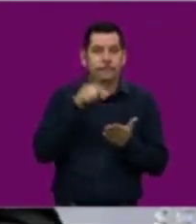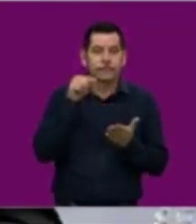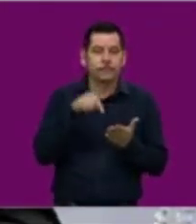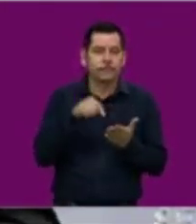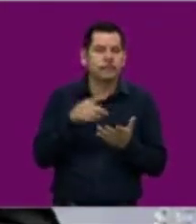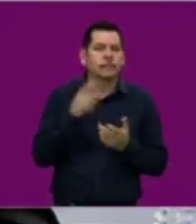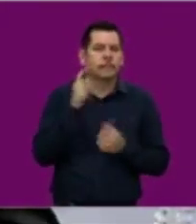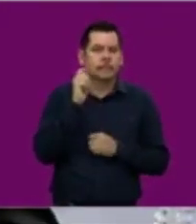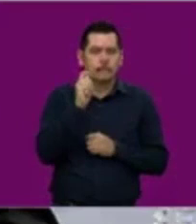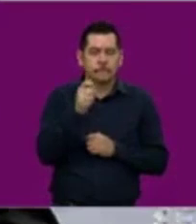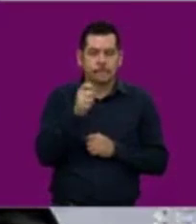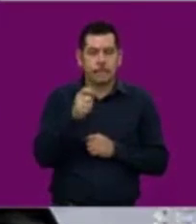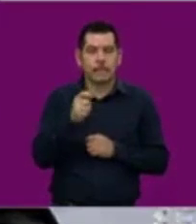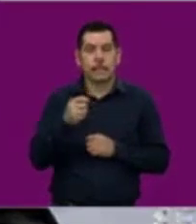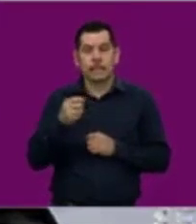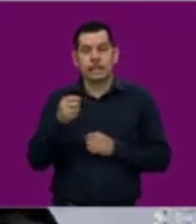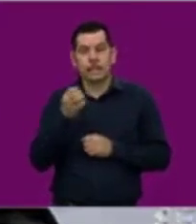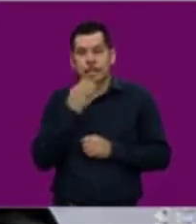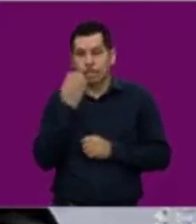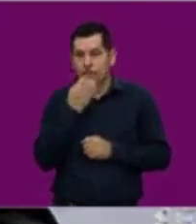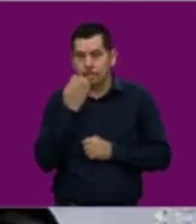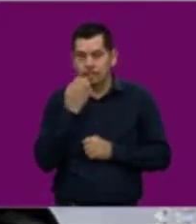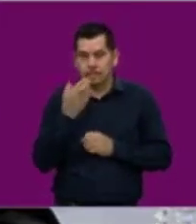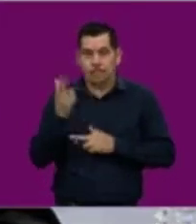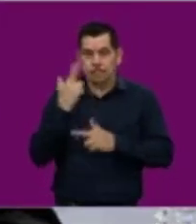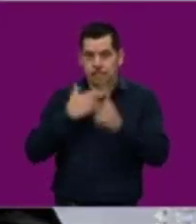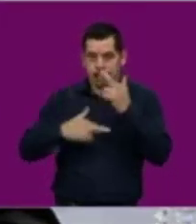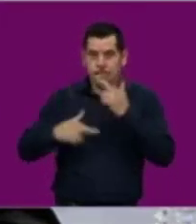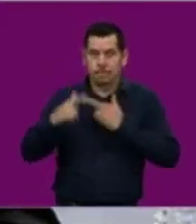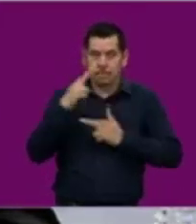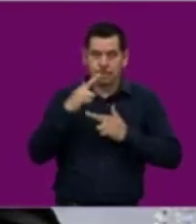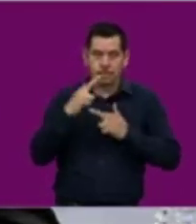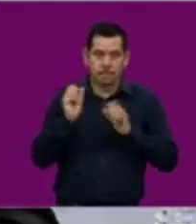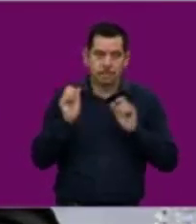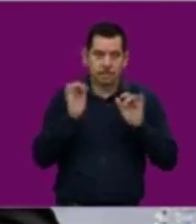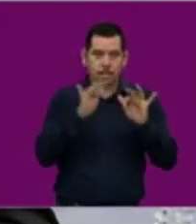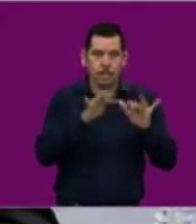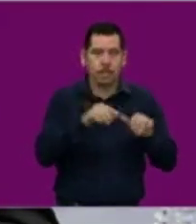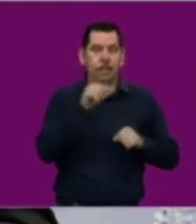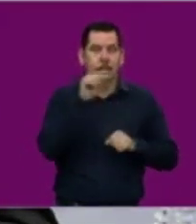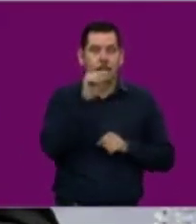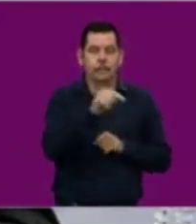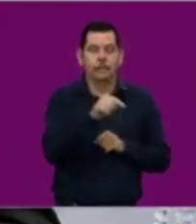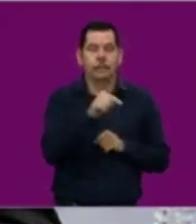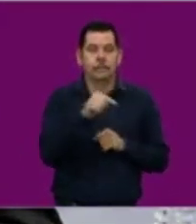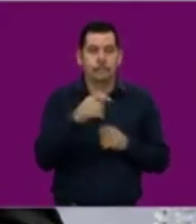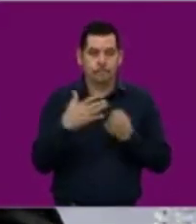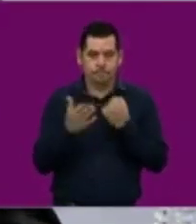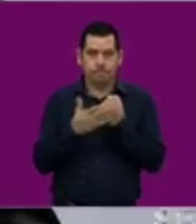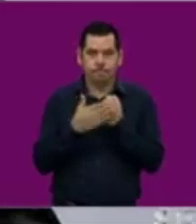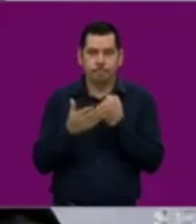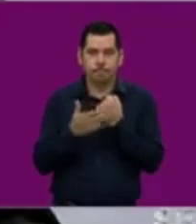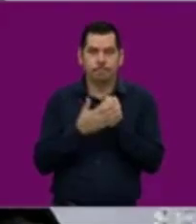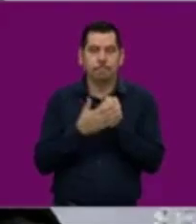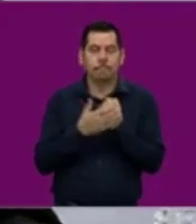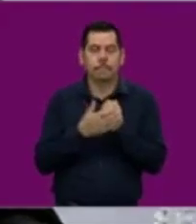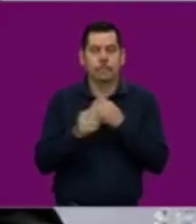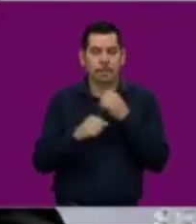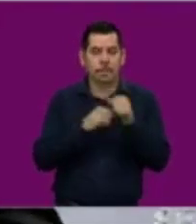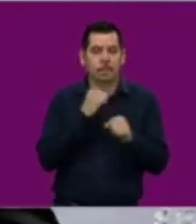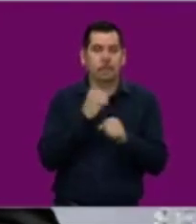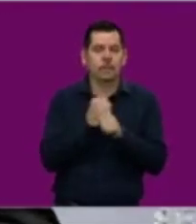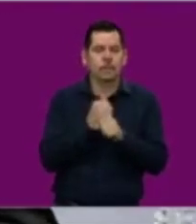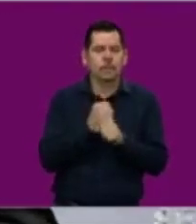sí en el regreso a clases presenciales del próximo ciclo escolar la clave